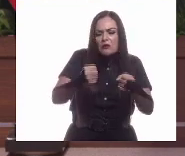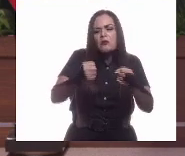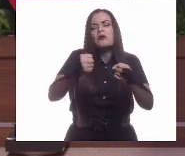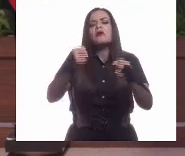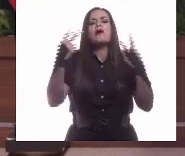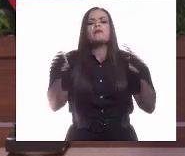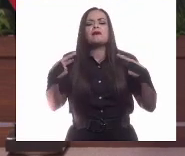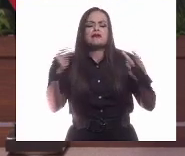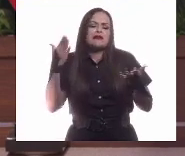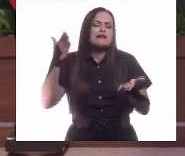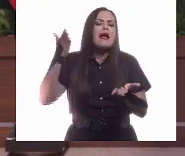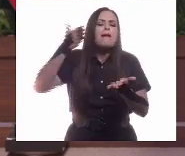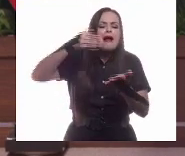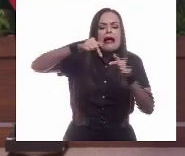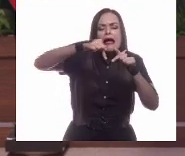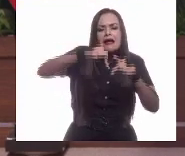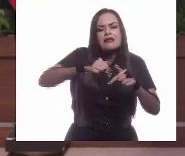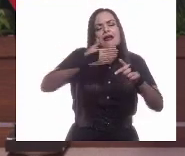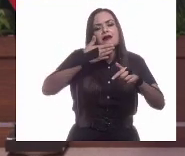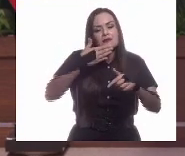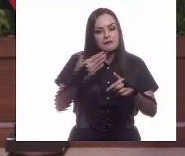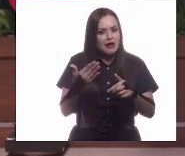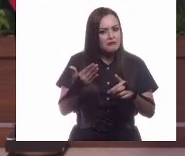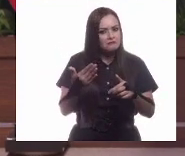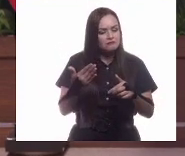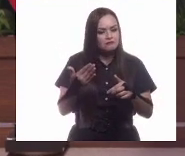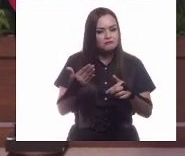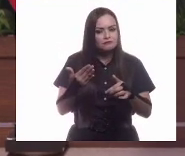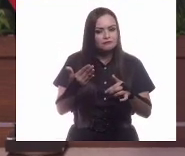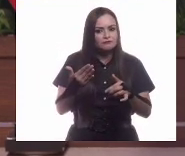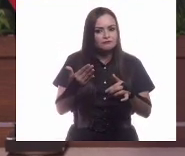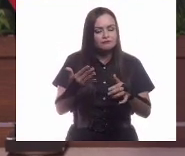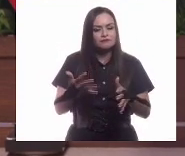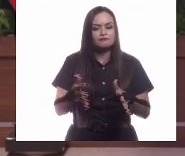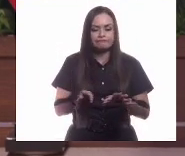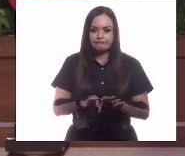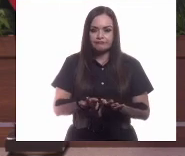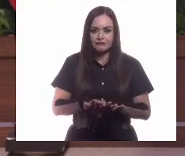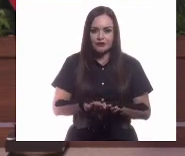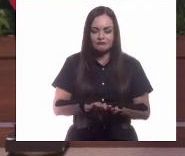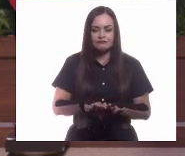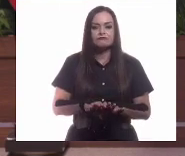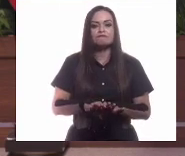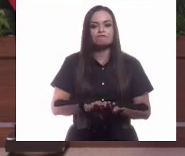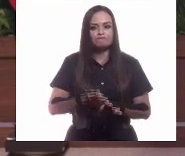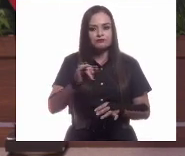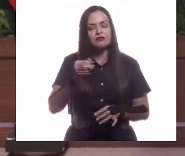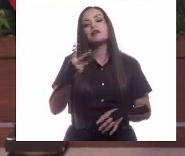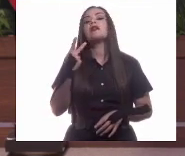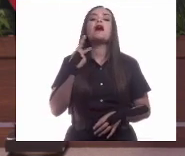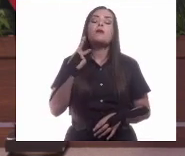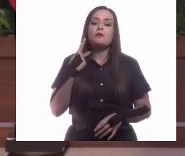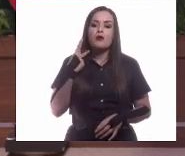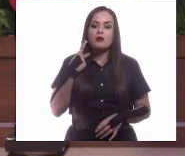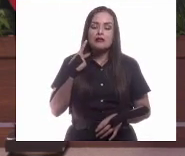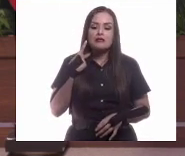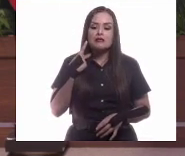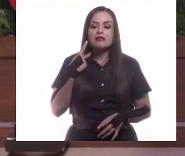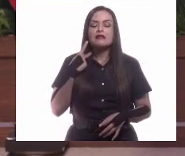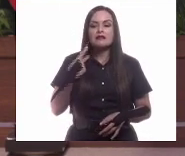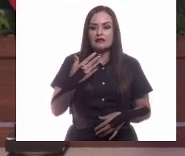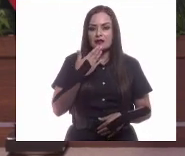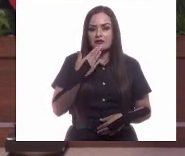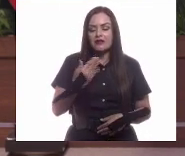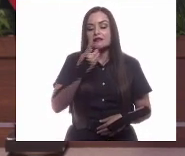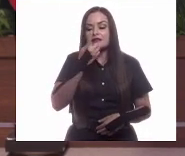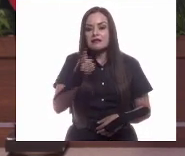también en el mundo. Partimos de una premisa doble que se retroalimenta. La mejor política pública es aquella que promueve el